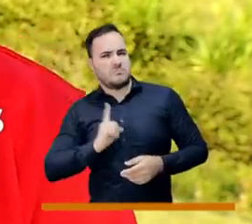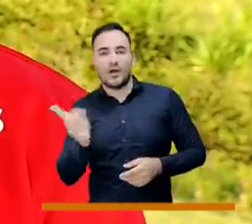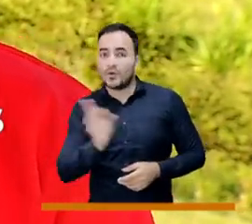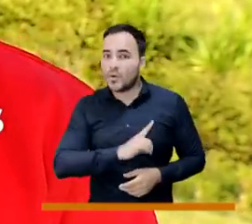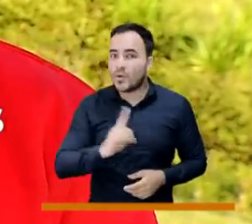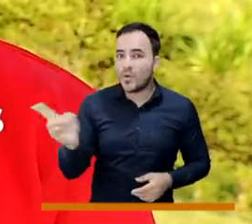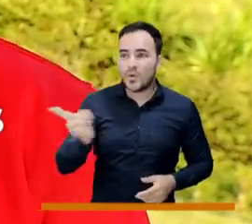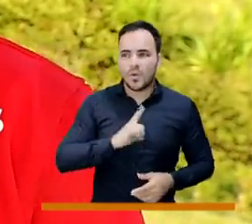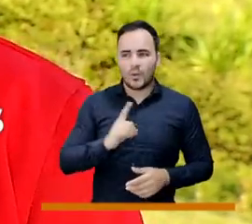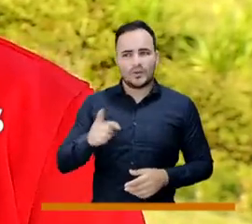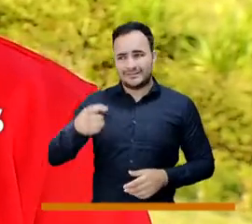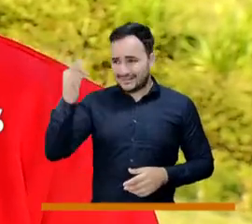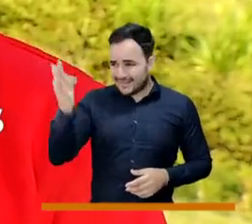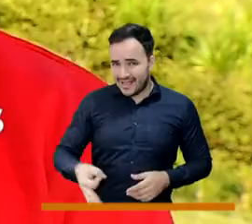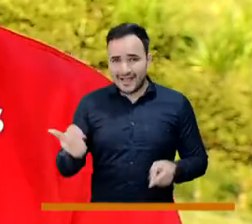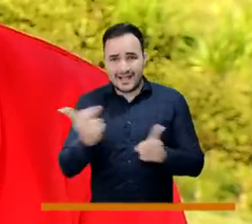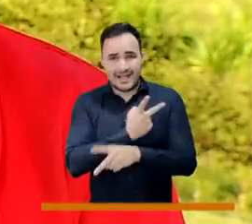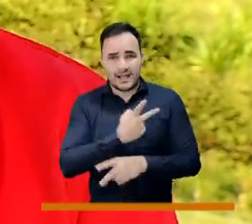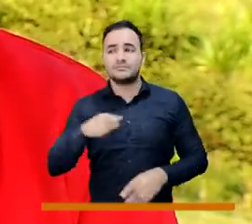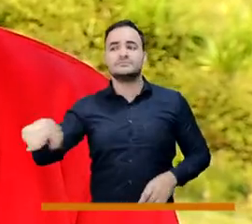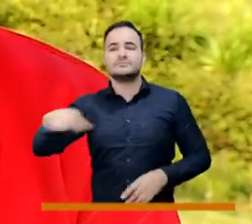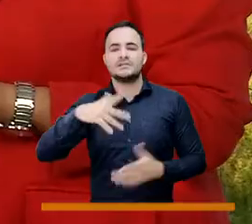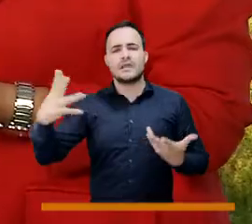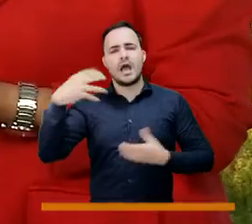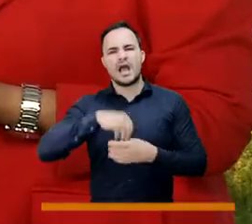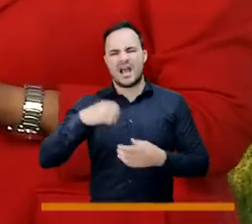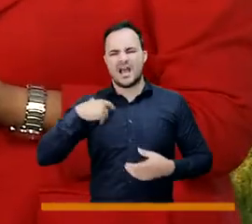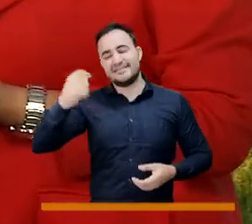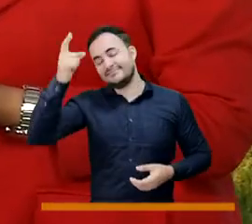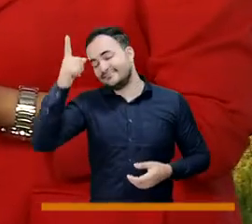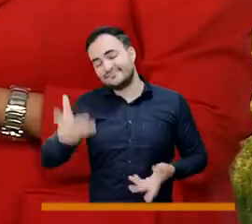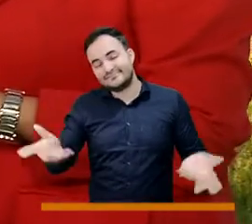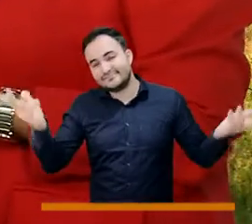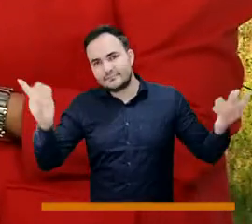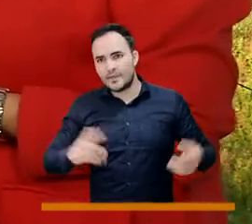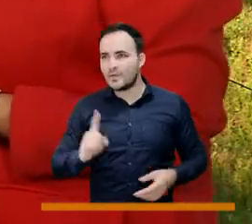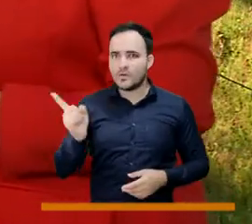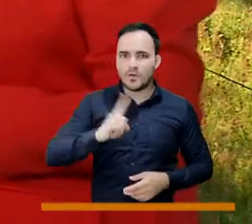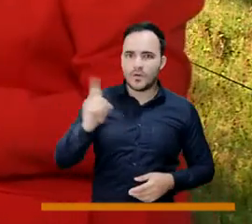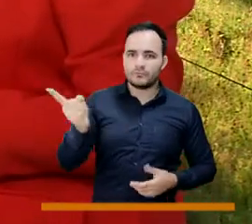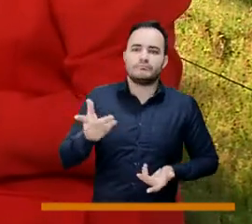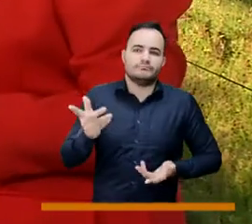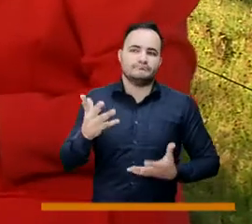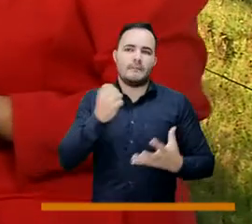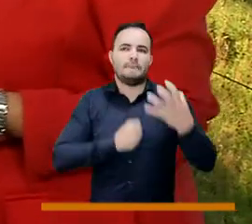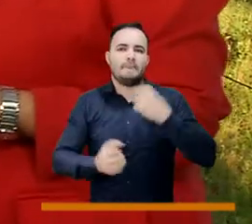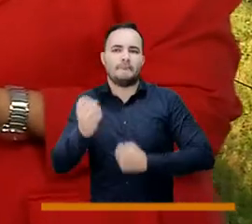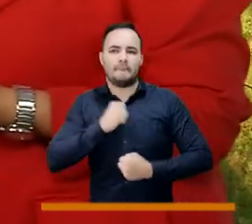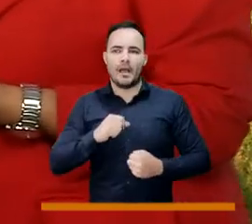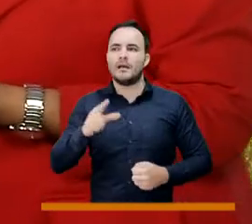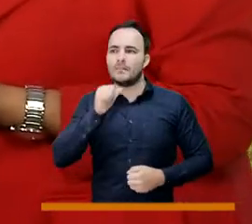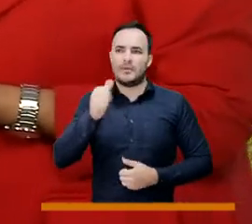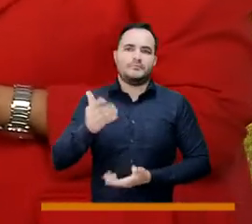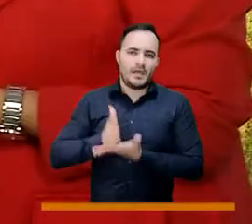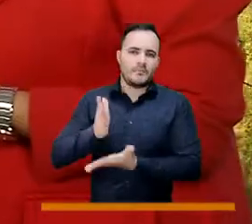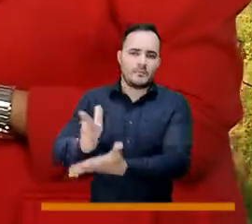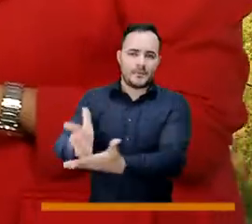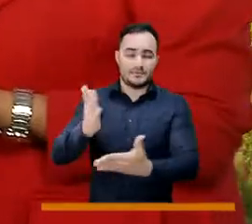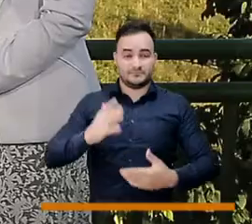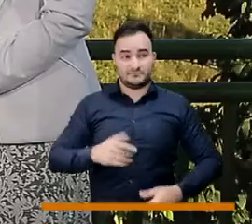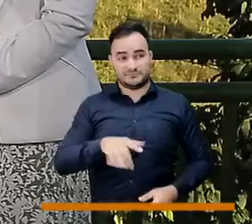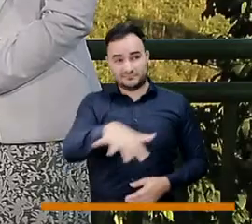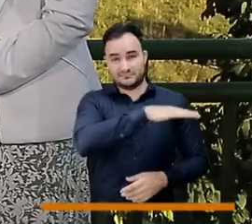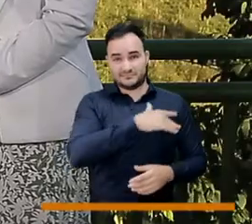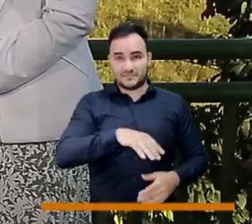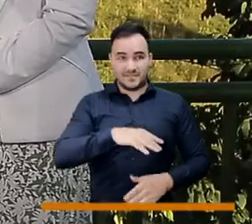unas violencias que han permanecido, que se han naturalizado y que difícilmente hay veces interviene. Por eso la institucionalidad debe ser